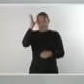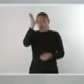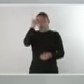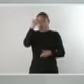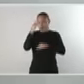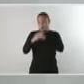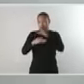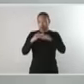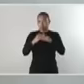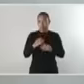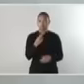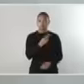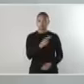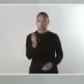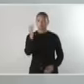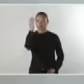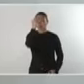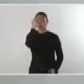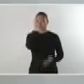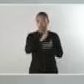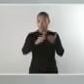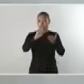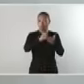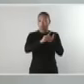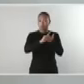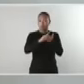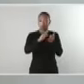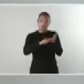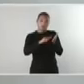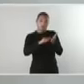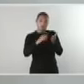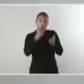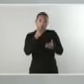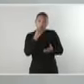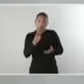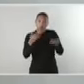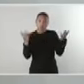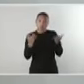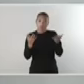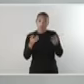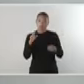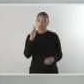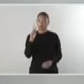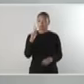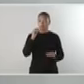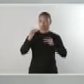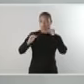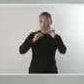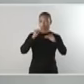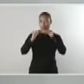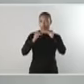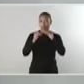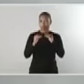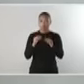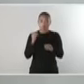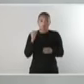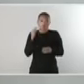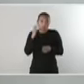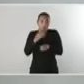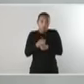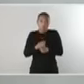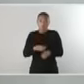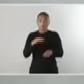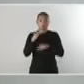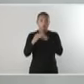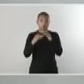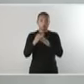usted saben que la ley electoral establece el que se realicen dos debates de carácter obligatorio